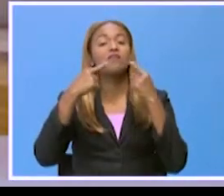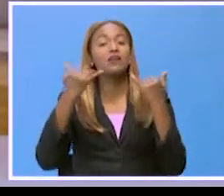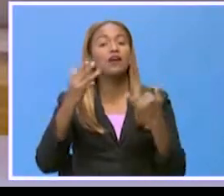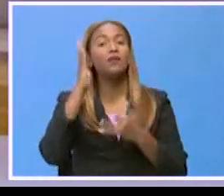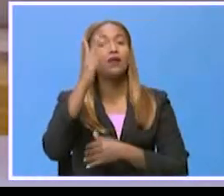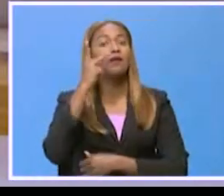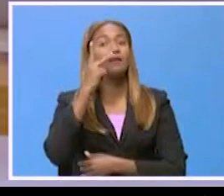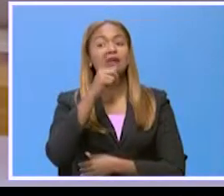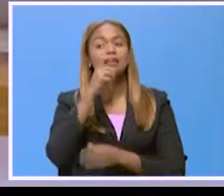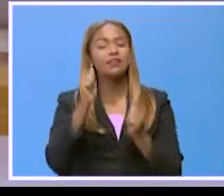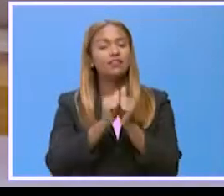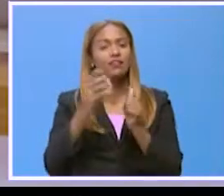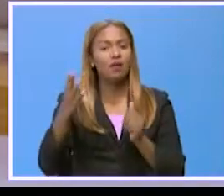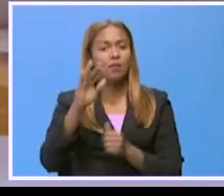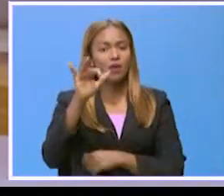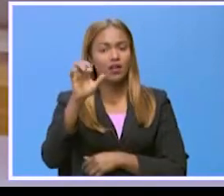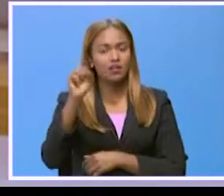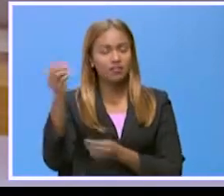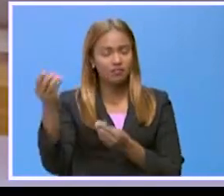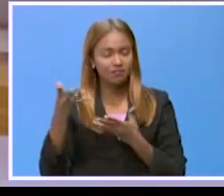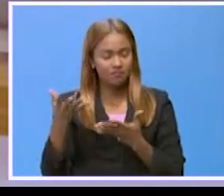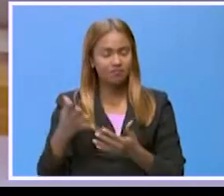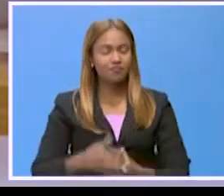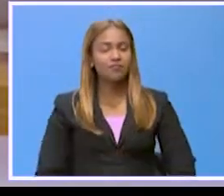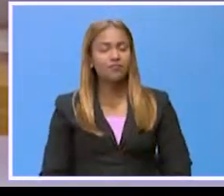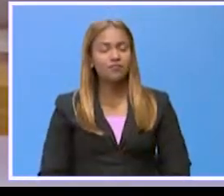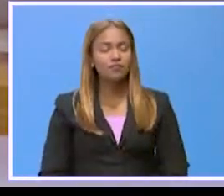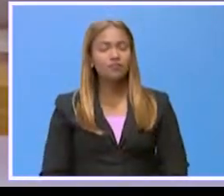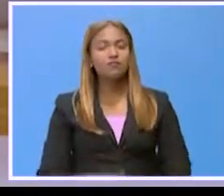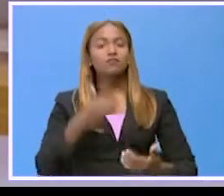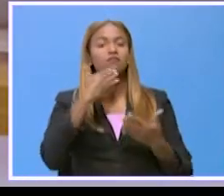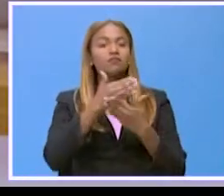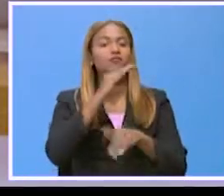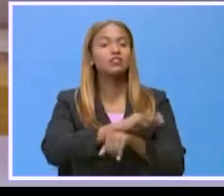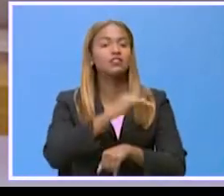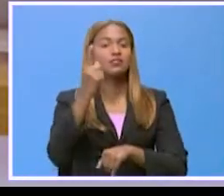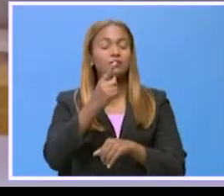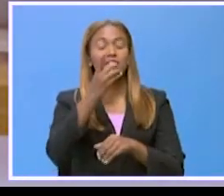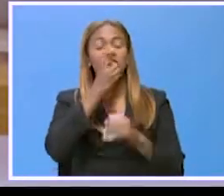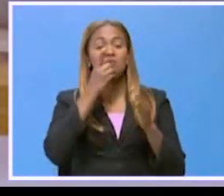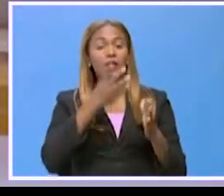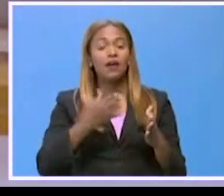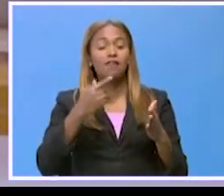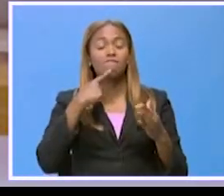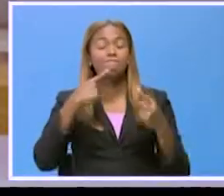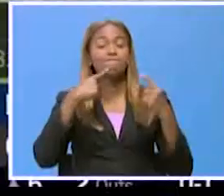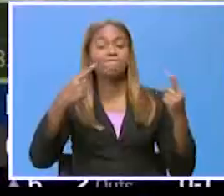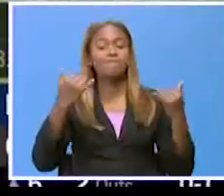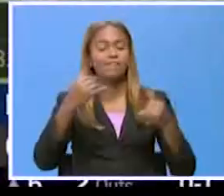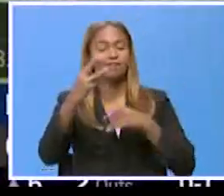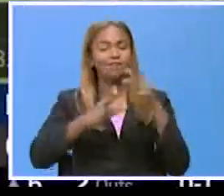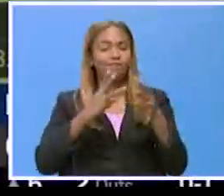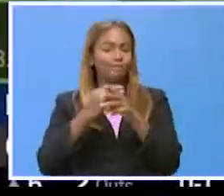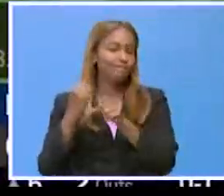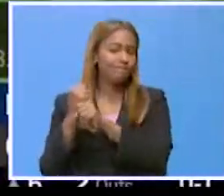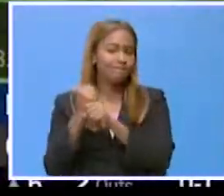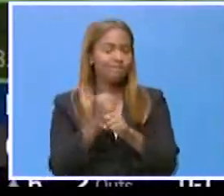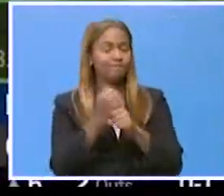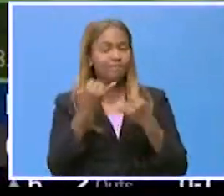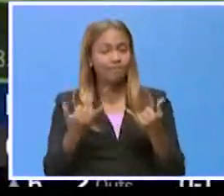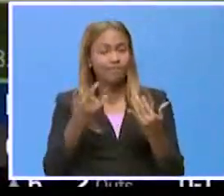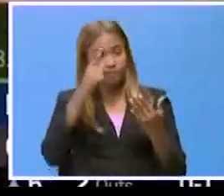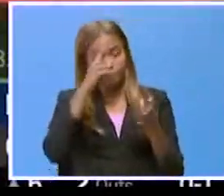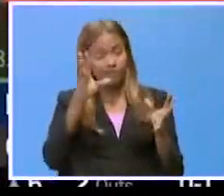ver de quiénes se trata marcos buenas noches bienvenidos dominicanos destacándose en este mundo del juego de grandes ligas